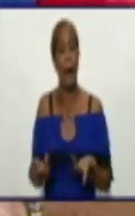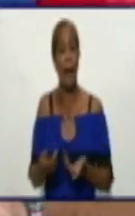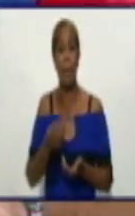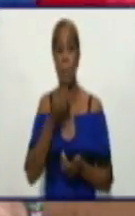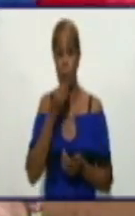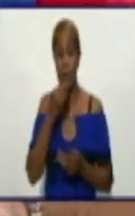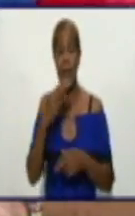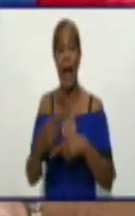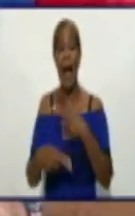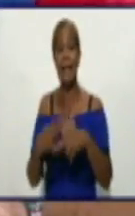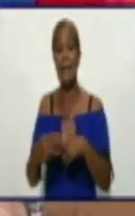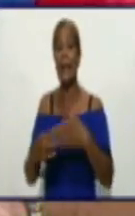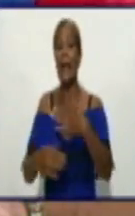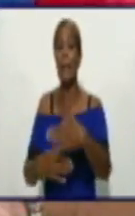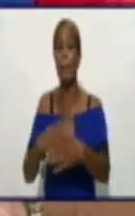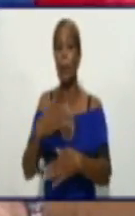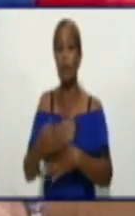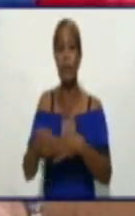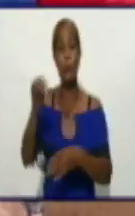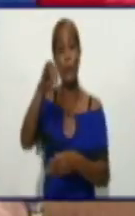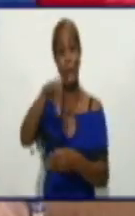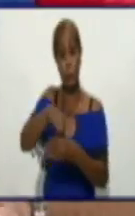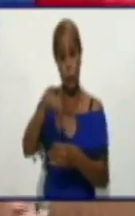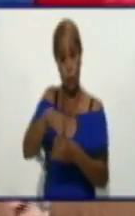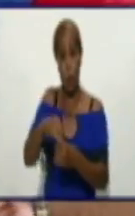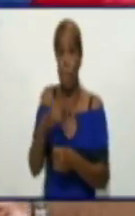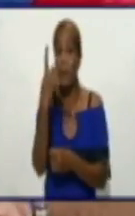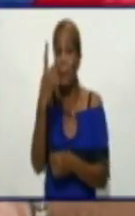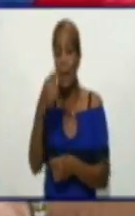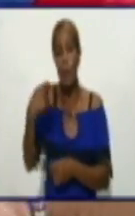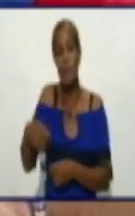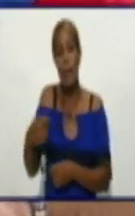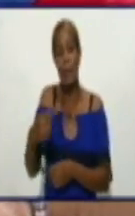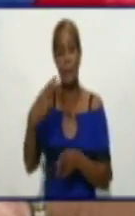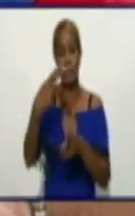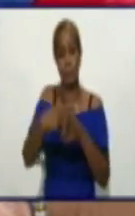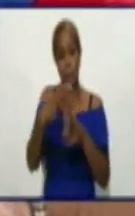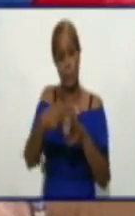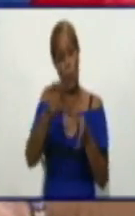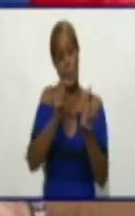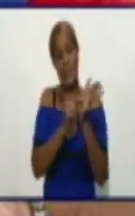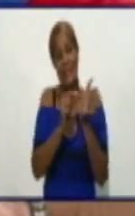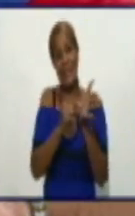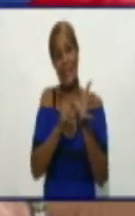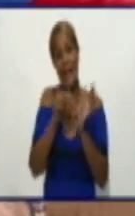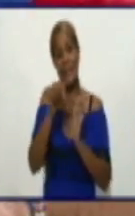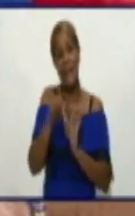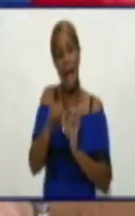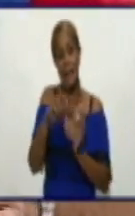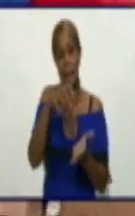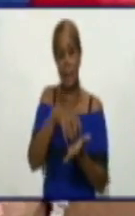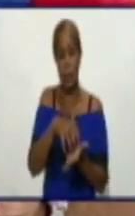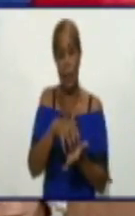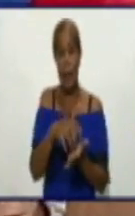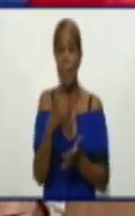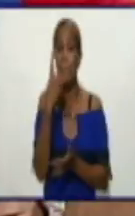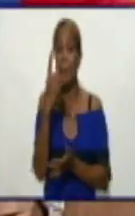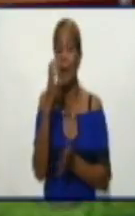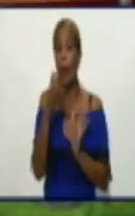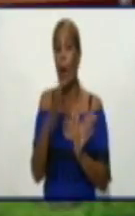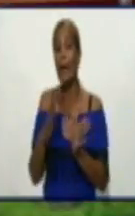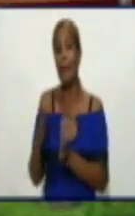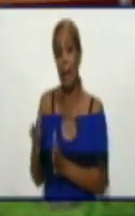el proceso de inscripción y homologación como está establecido. Es decir, eso es lo que va a ocurrir en esta primera etapa. Del 5 de